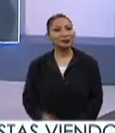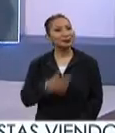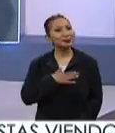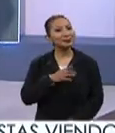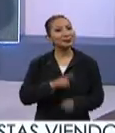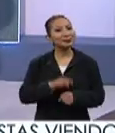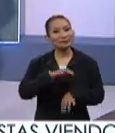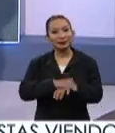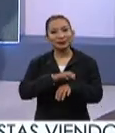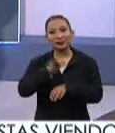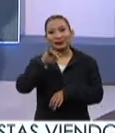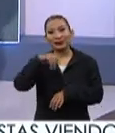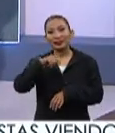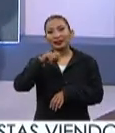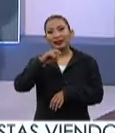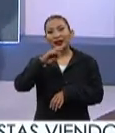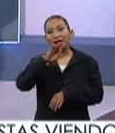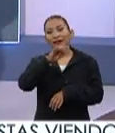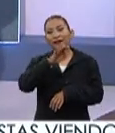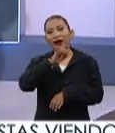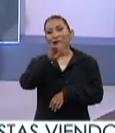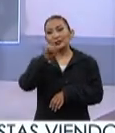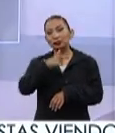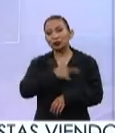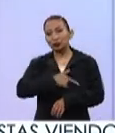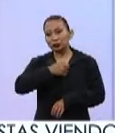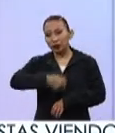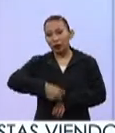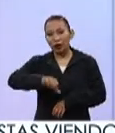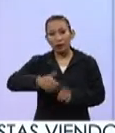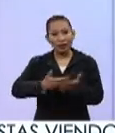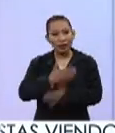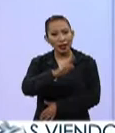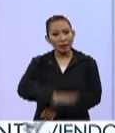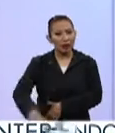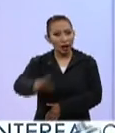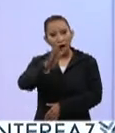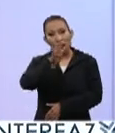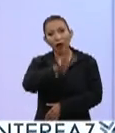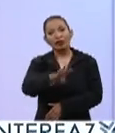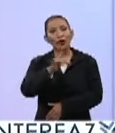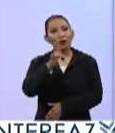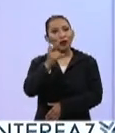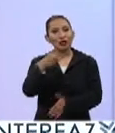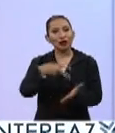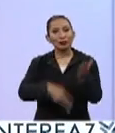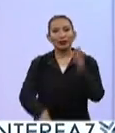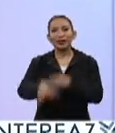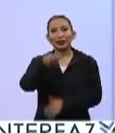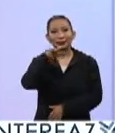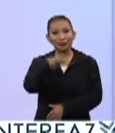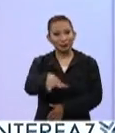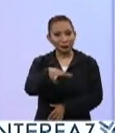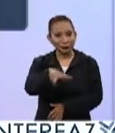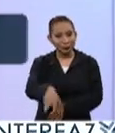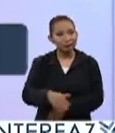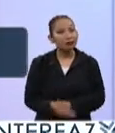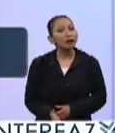Muy buenos días, amigos de Interfaz. Es un verdadero gusto saludarlos esta mañana de miércoles 4 de julio del